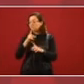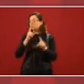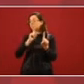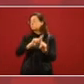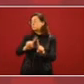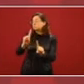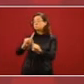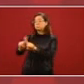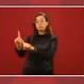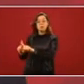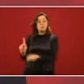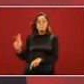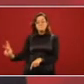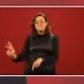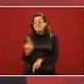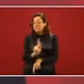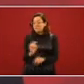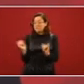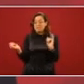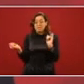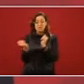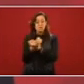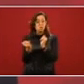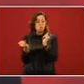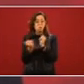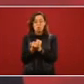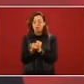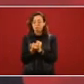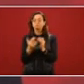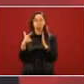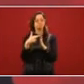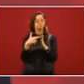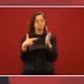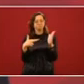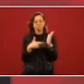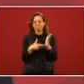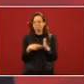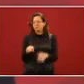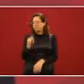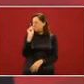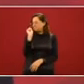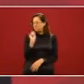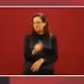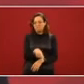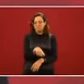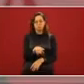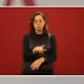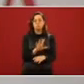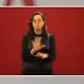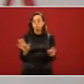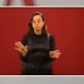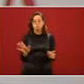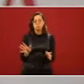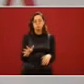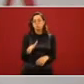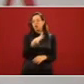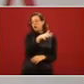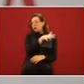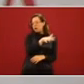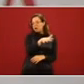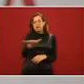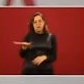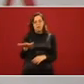innumerables agentes biológicos, la guía ratifica las medidas generales que